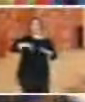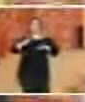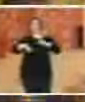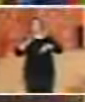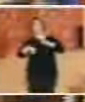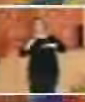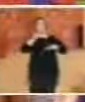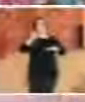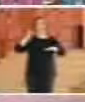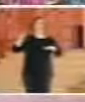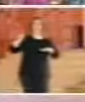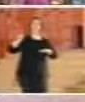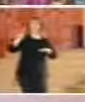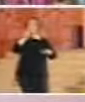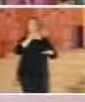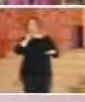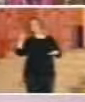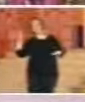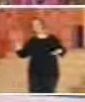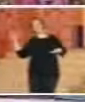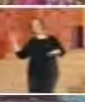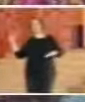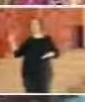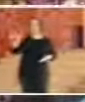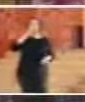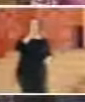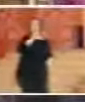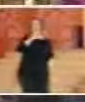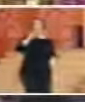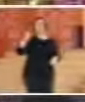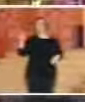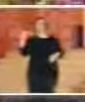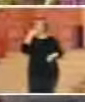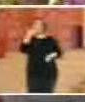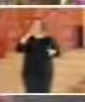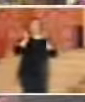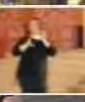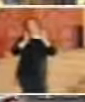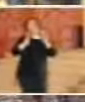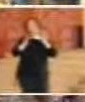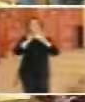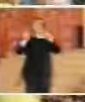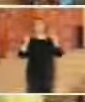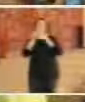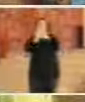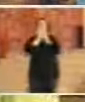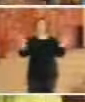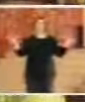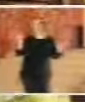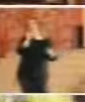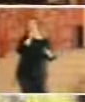humor. Pa, para, pa, pa, pa, para, pa, pa. La risoterapia quita el estrés siempre